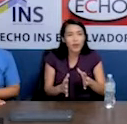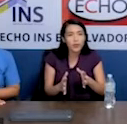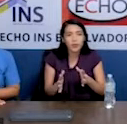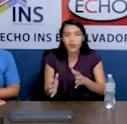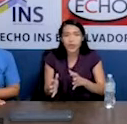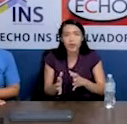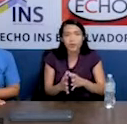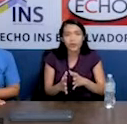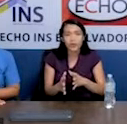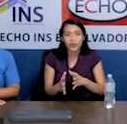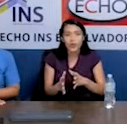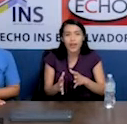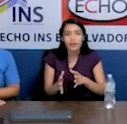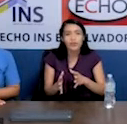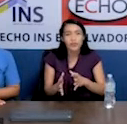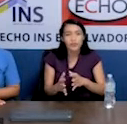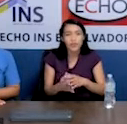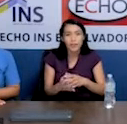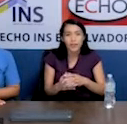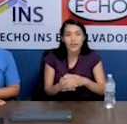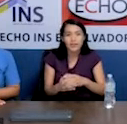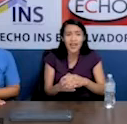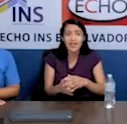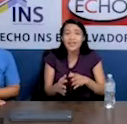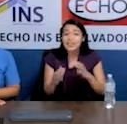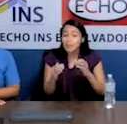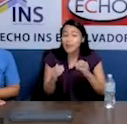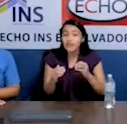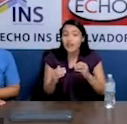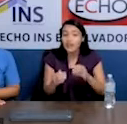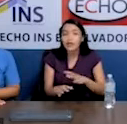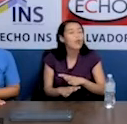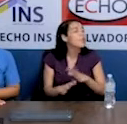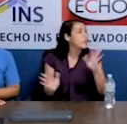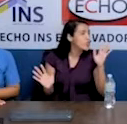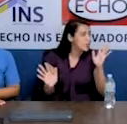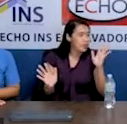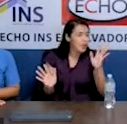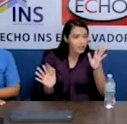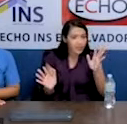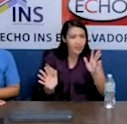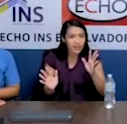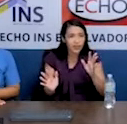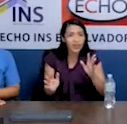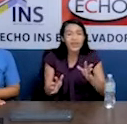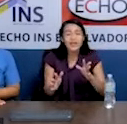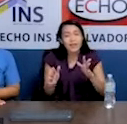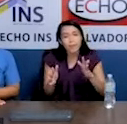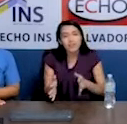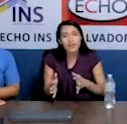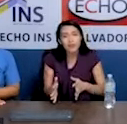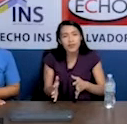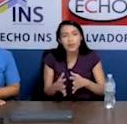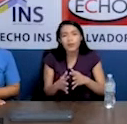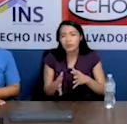de ramas oncológicas o no oncológicas en un servicio de emergencia, se presenta con mucha frecuencia, diría yo,